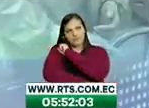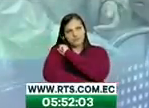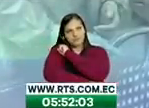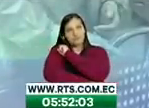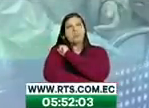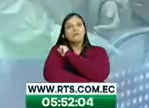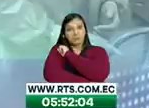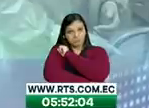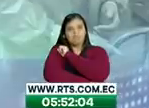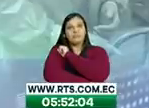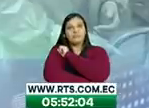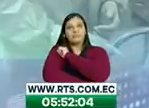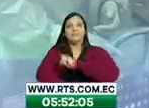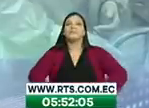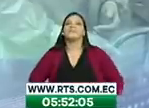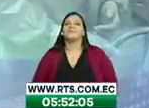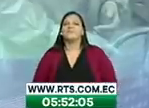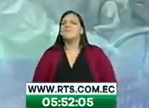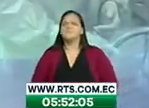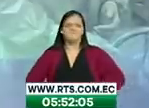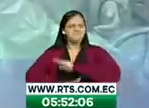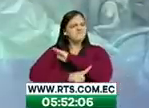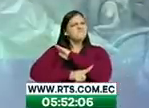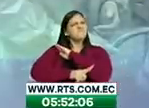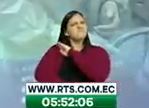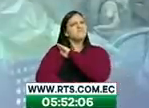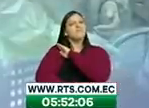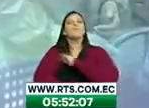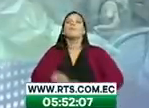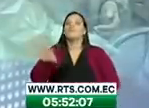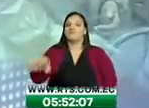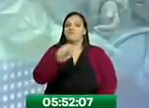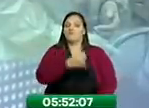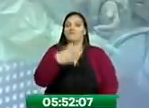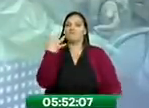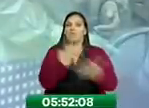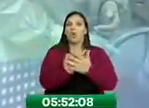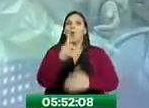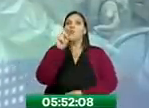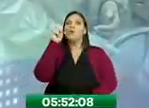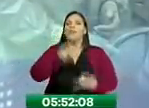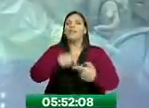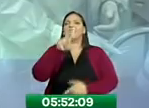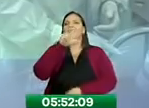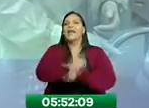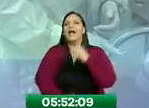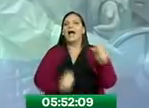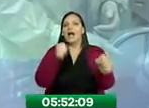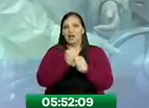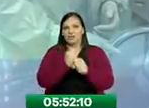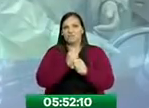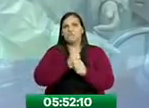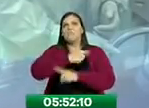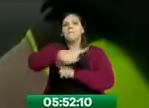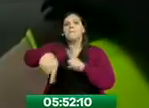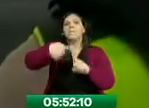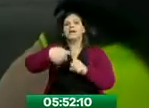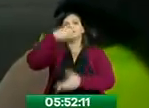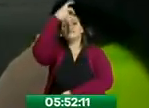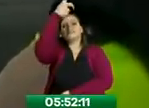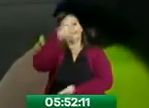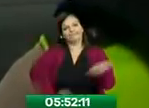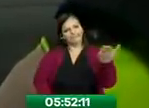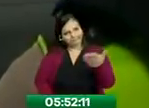emergencia. Dicha sanción puede llegar de 1 a 3 años de prisión y una multa económica aún no establecida. Si usted